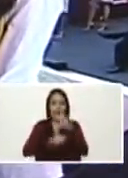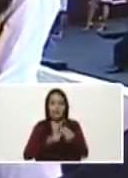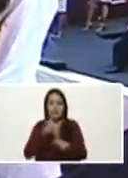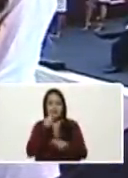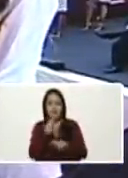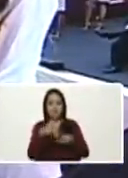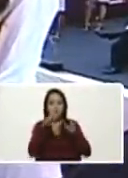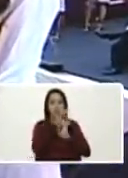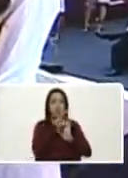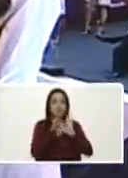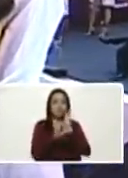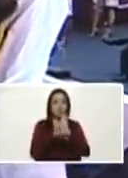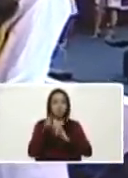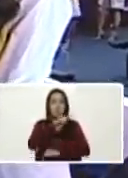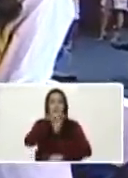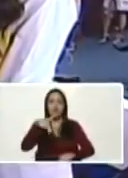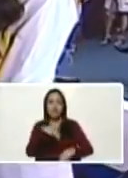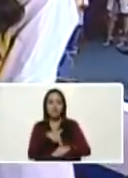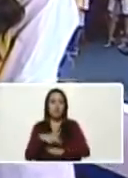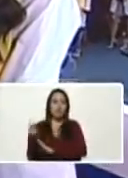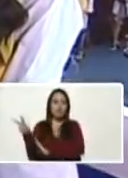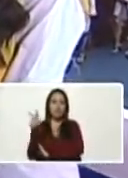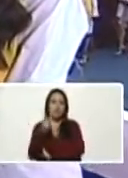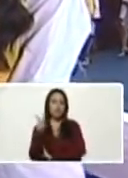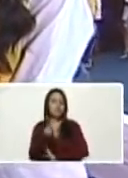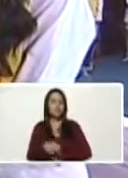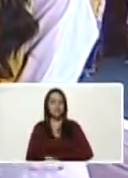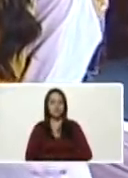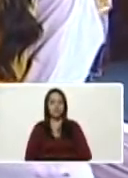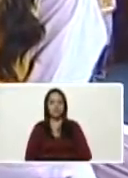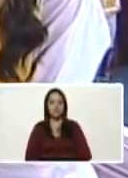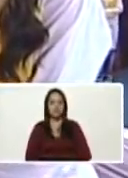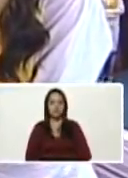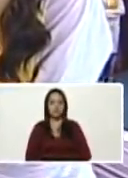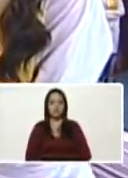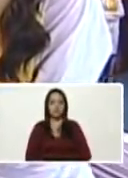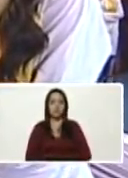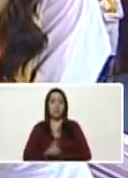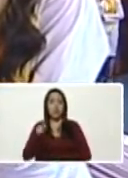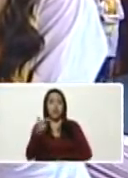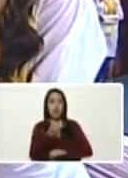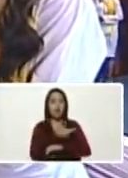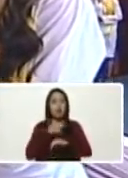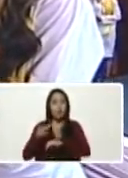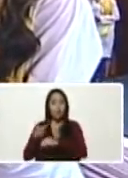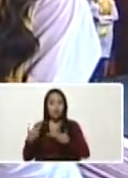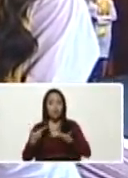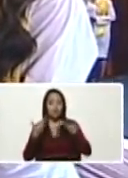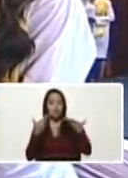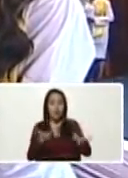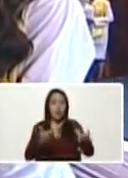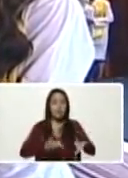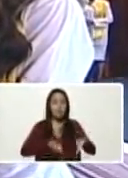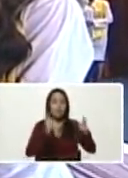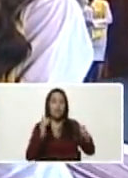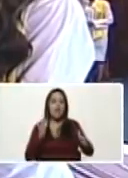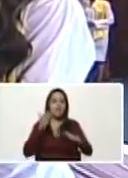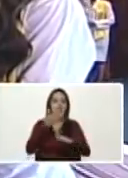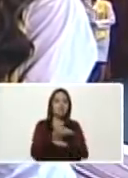la Constitución de la República Bolivariana de Venezuela, el Estado también garantiza el acceso a la